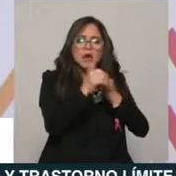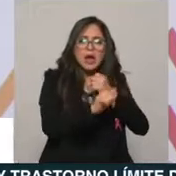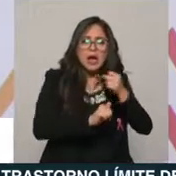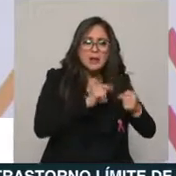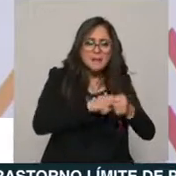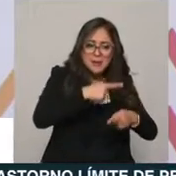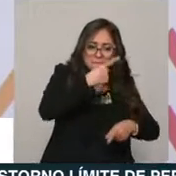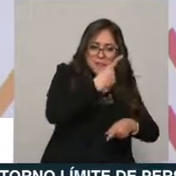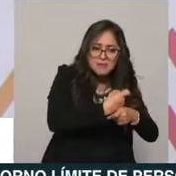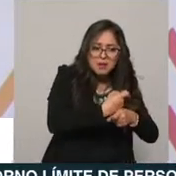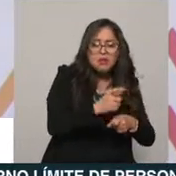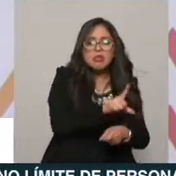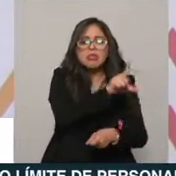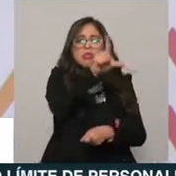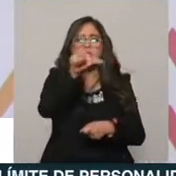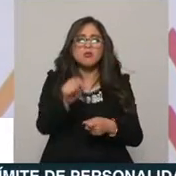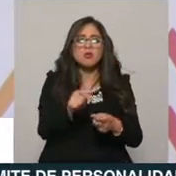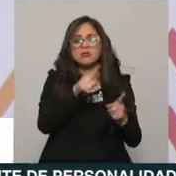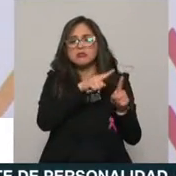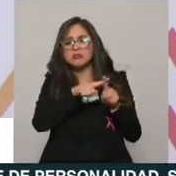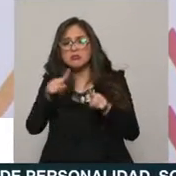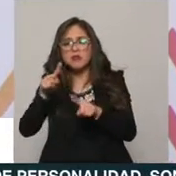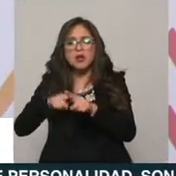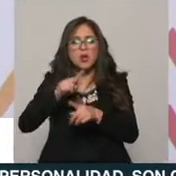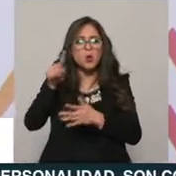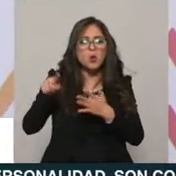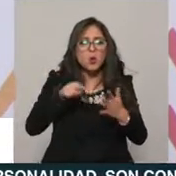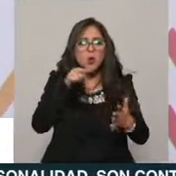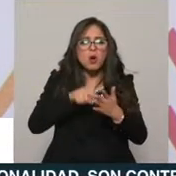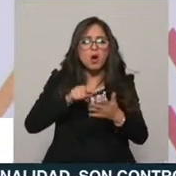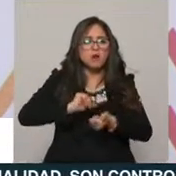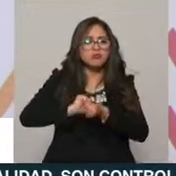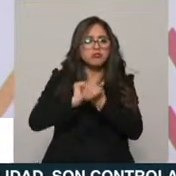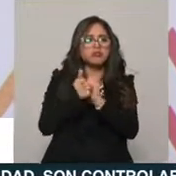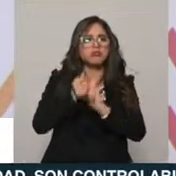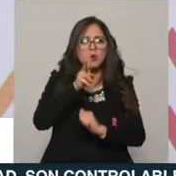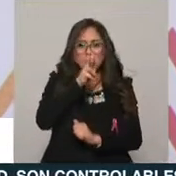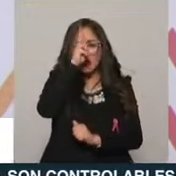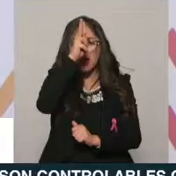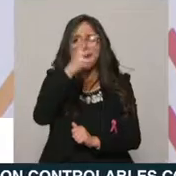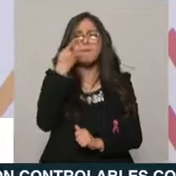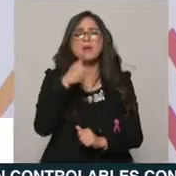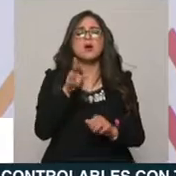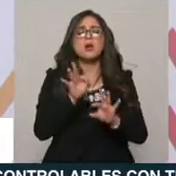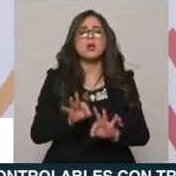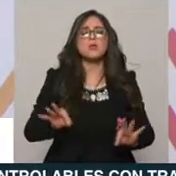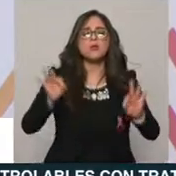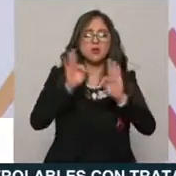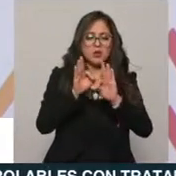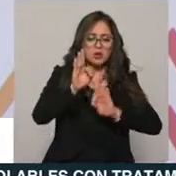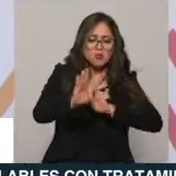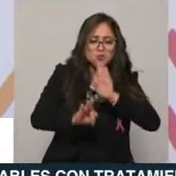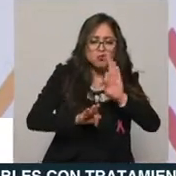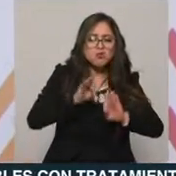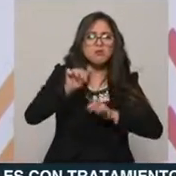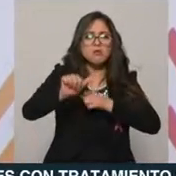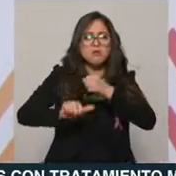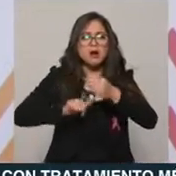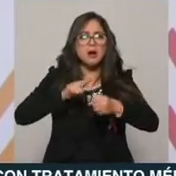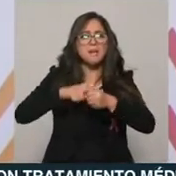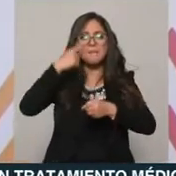se propaga en distintos ámbitos de la sociedad. Y la conciencia frente al buen trato a los animales pues es fundamental para